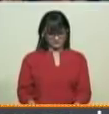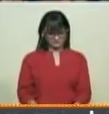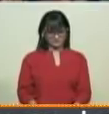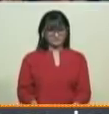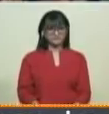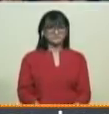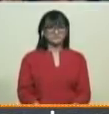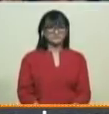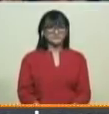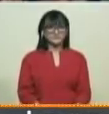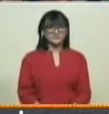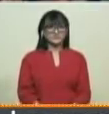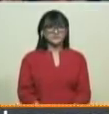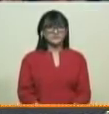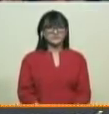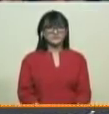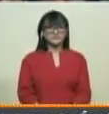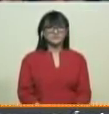terrible